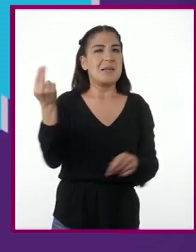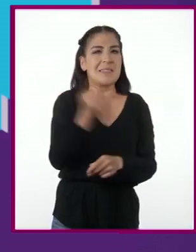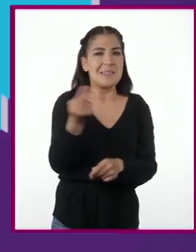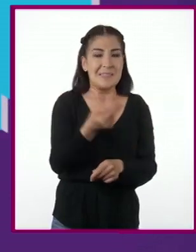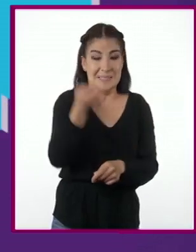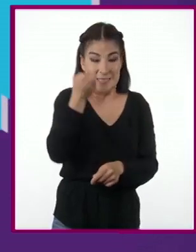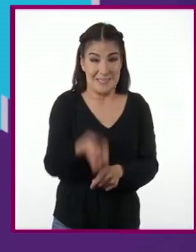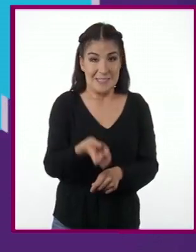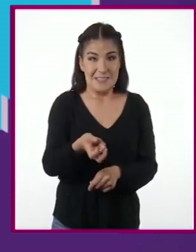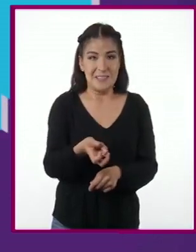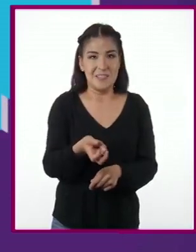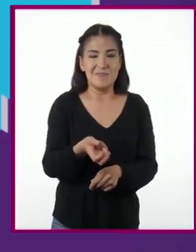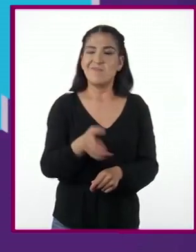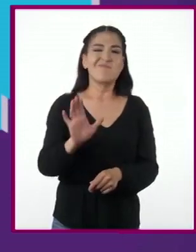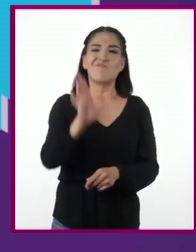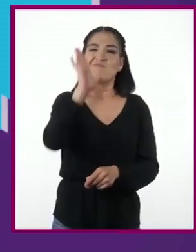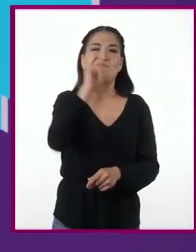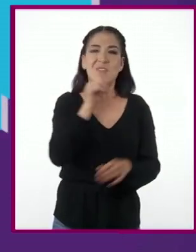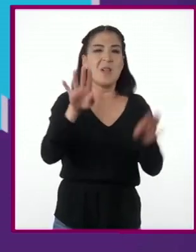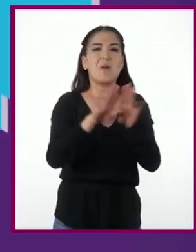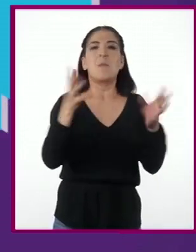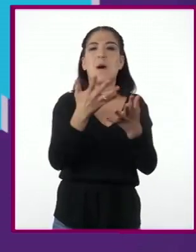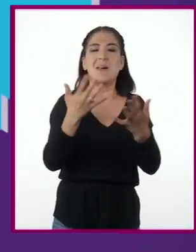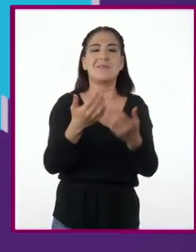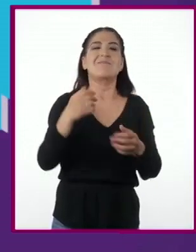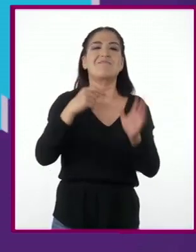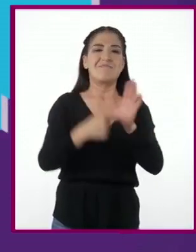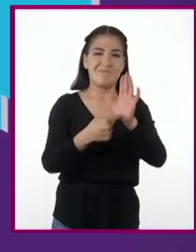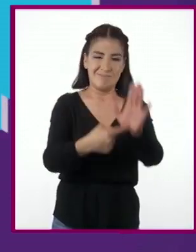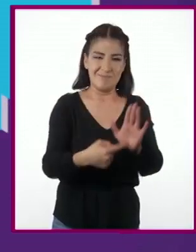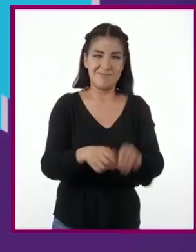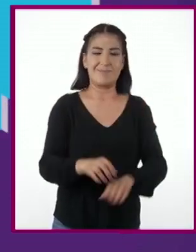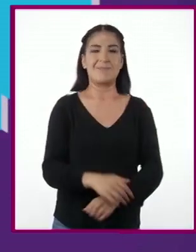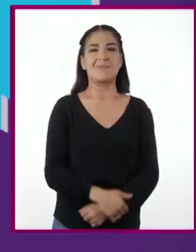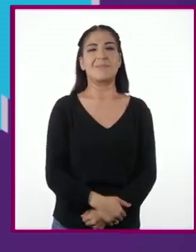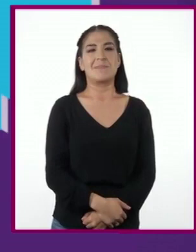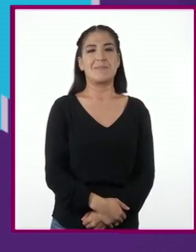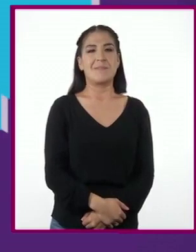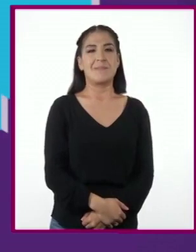ésta no les permite satisfacer.